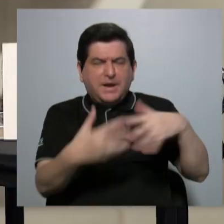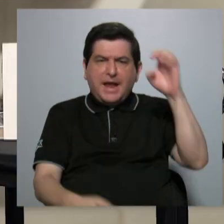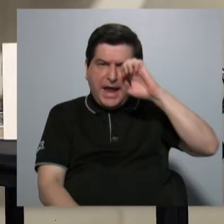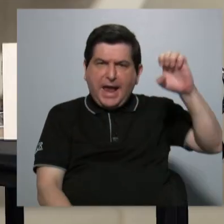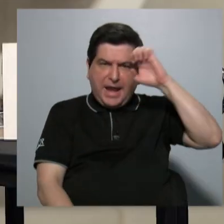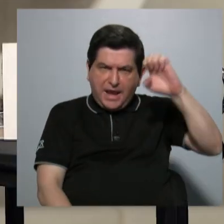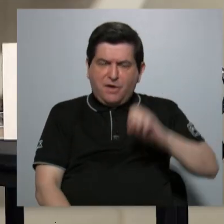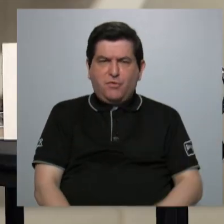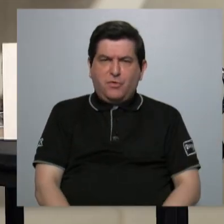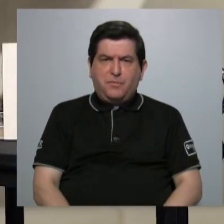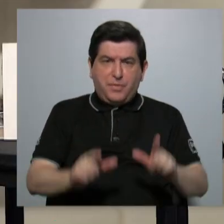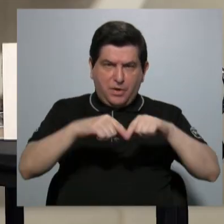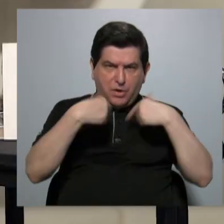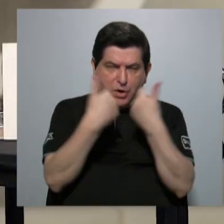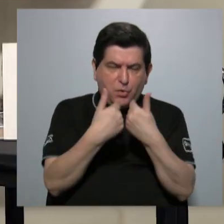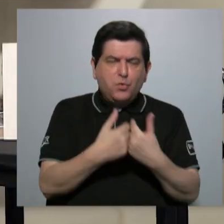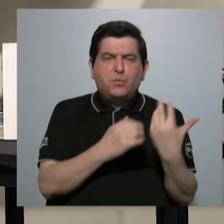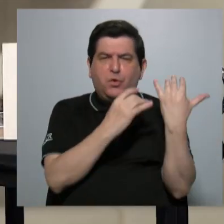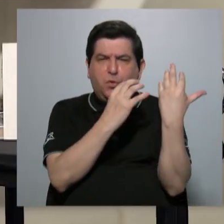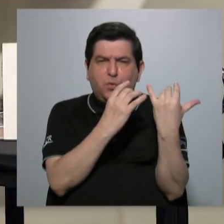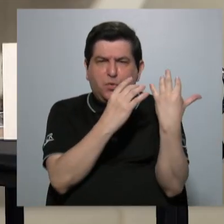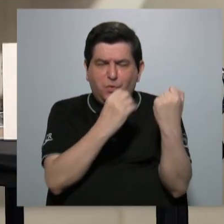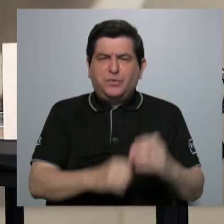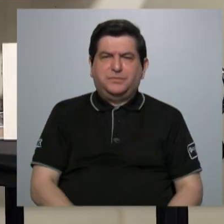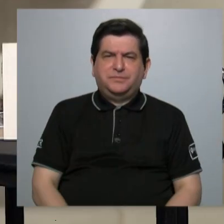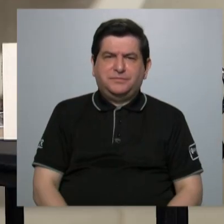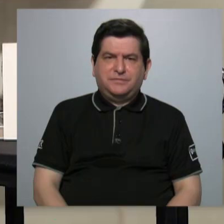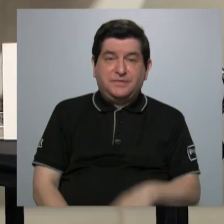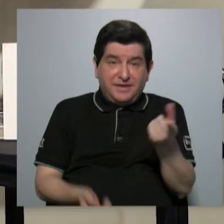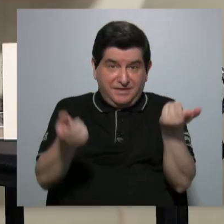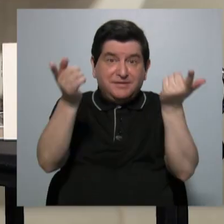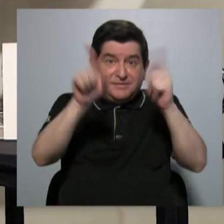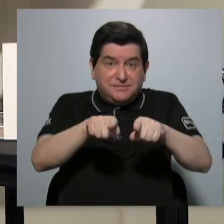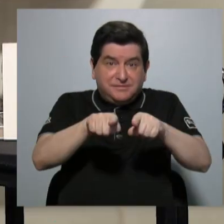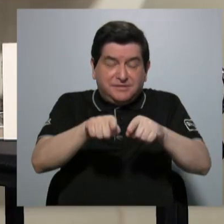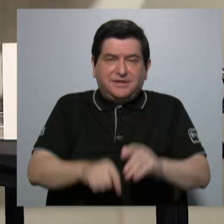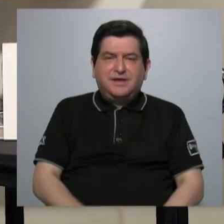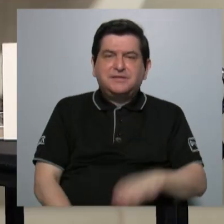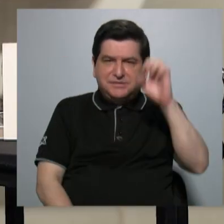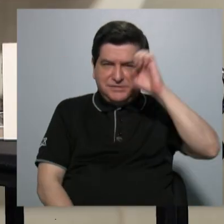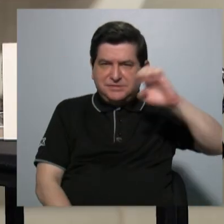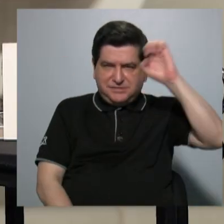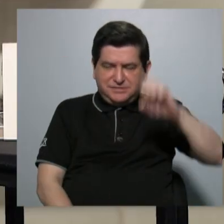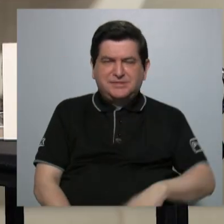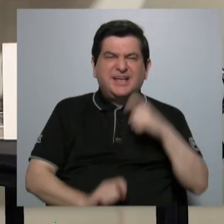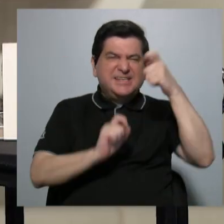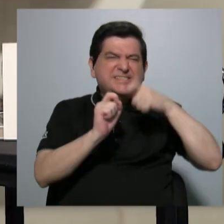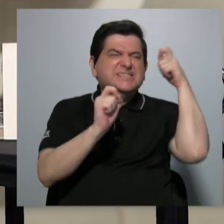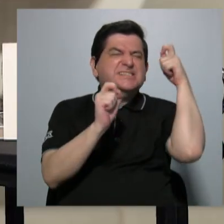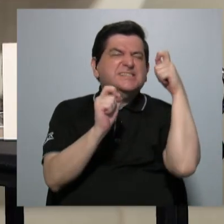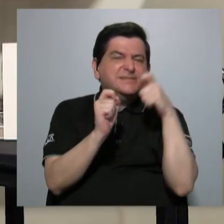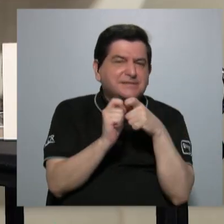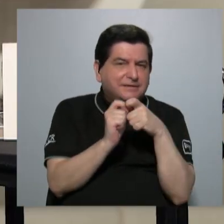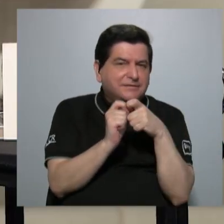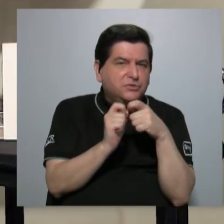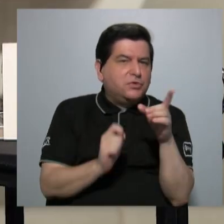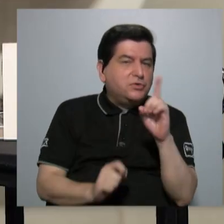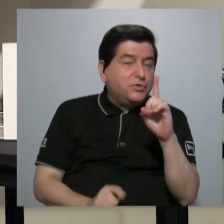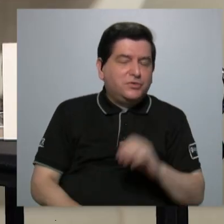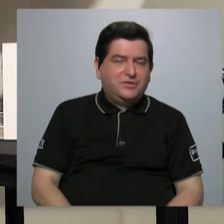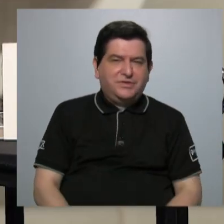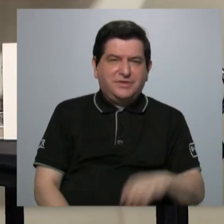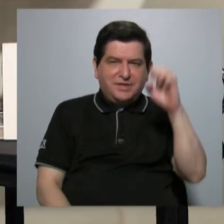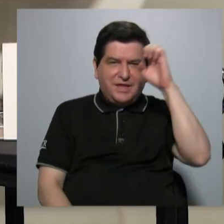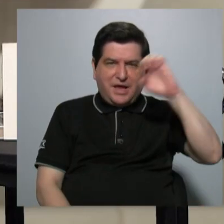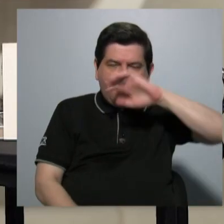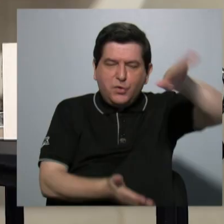Europa con un quinteto de vientos, ¿verdad?, va a ser en Europa y, para ser más específico, en